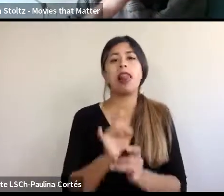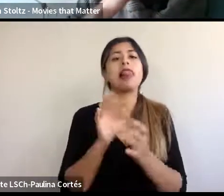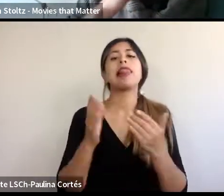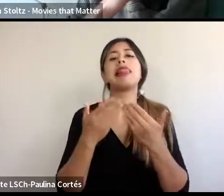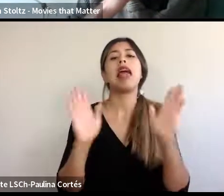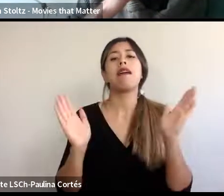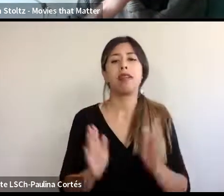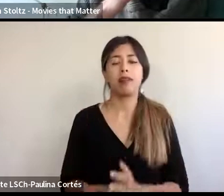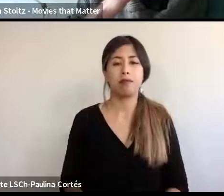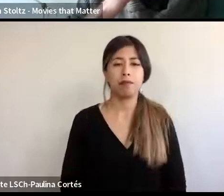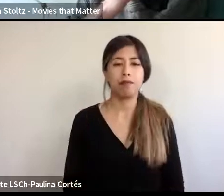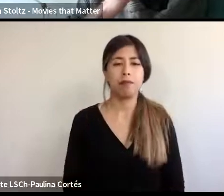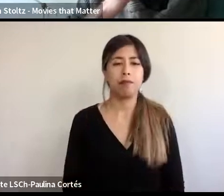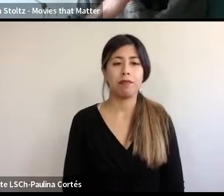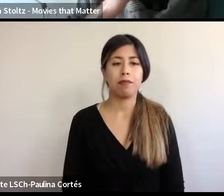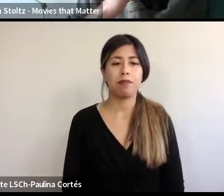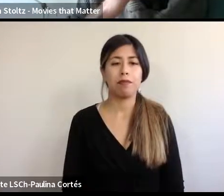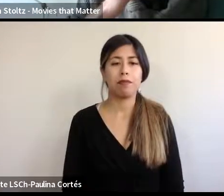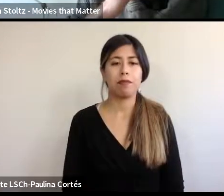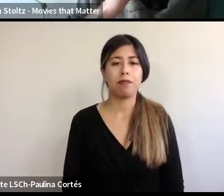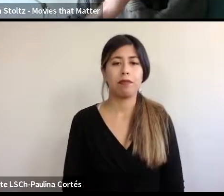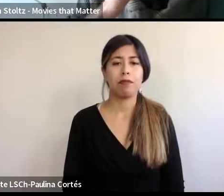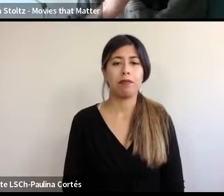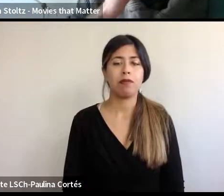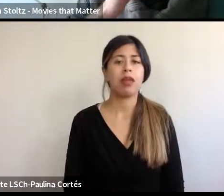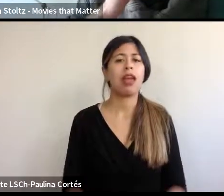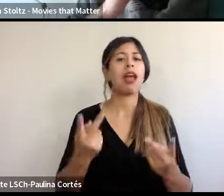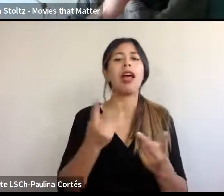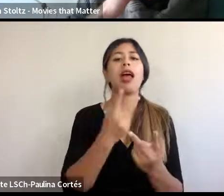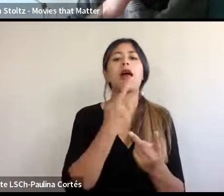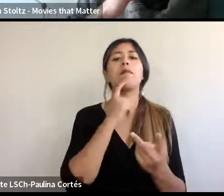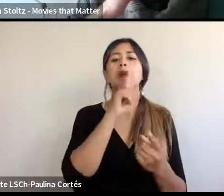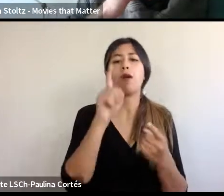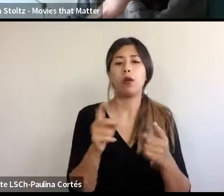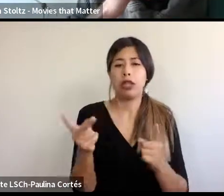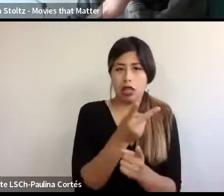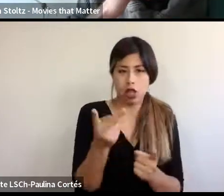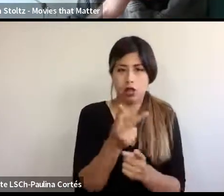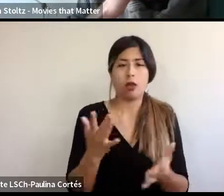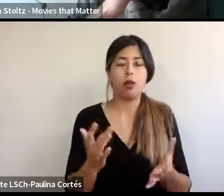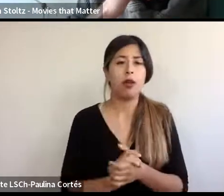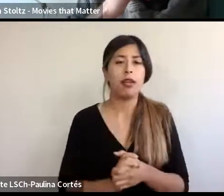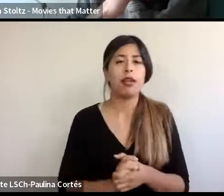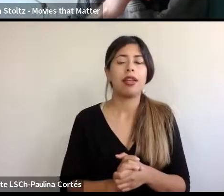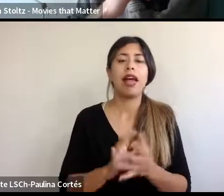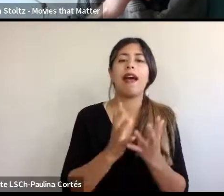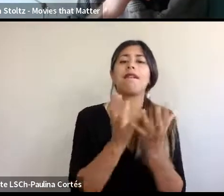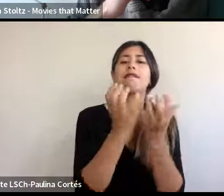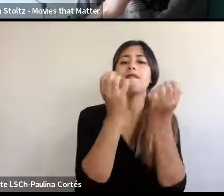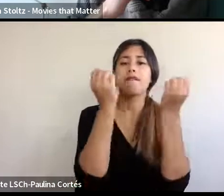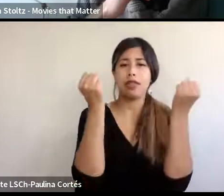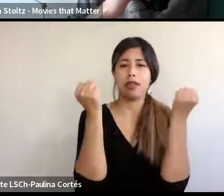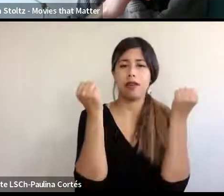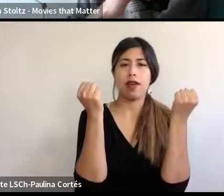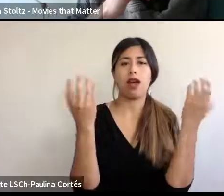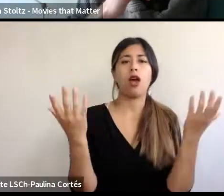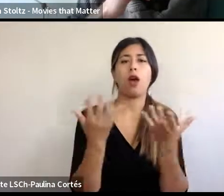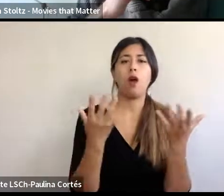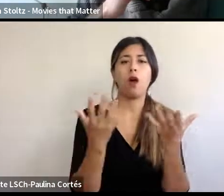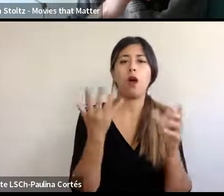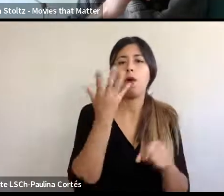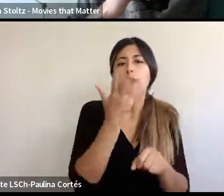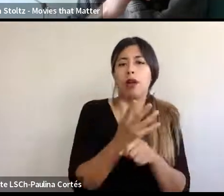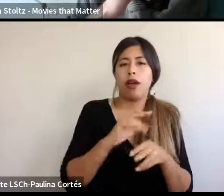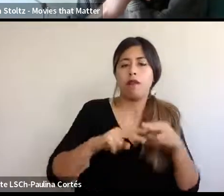¿qué categorías tienen? Por ejemplo, si tienen categorías dentro de sus selecciones, ¿cuáles son esas categorías, no es